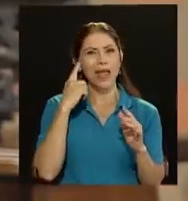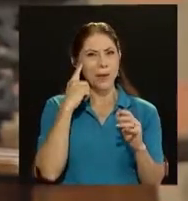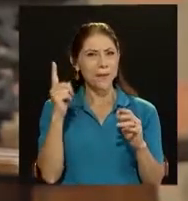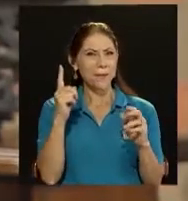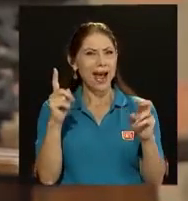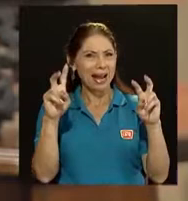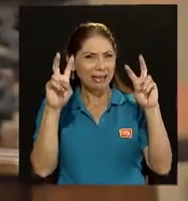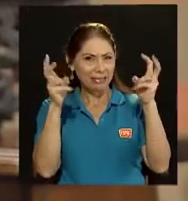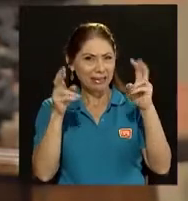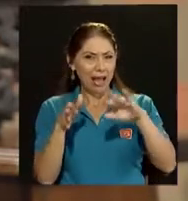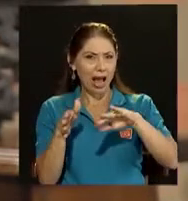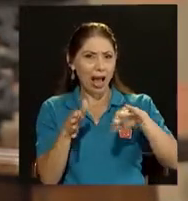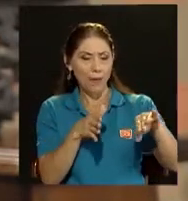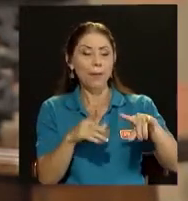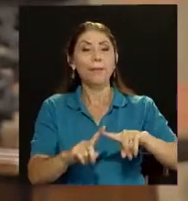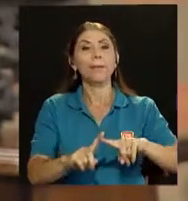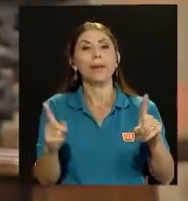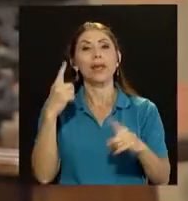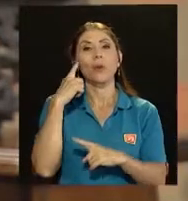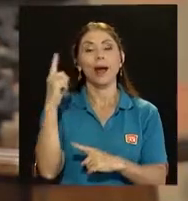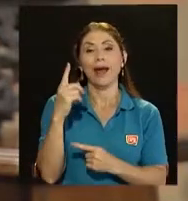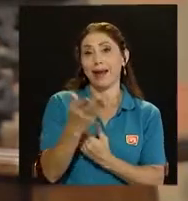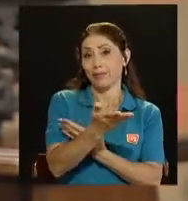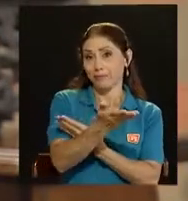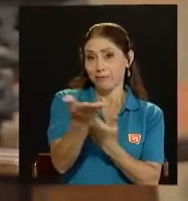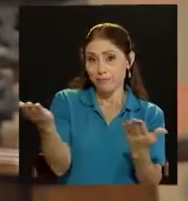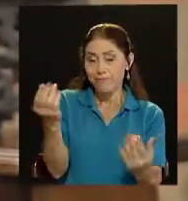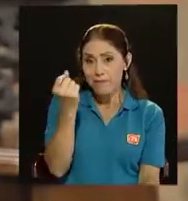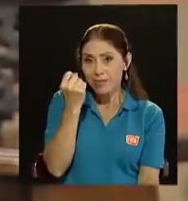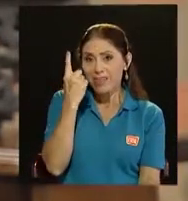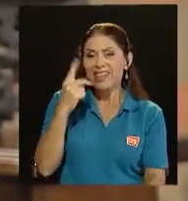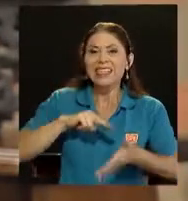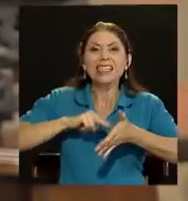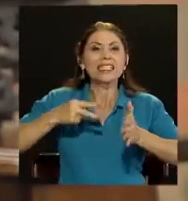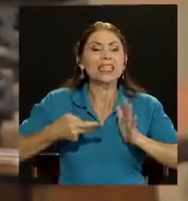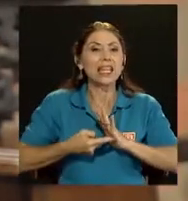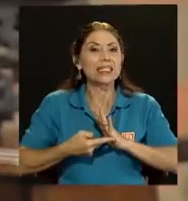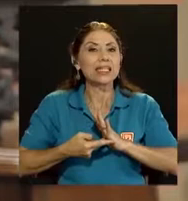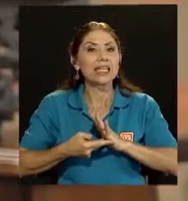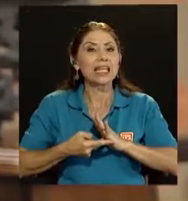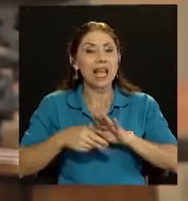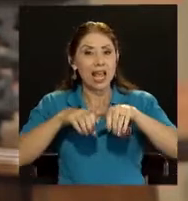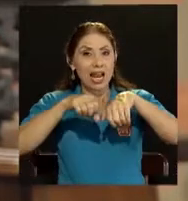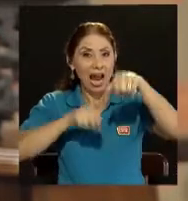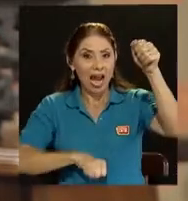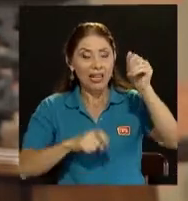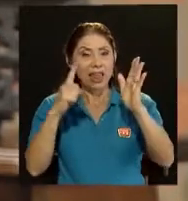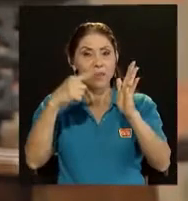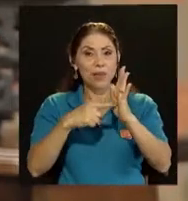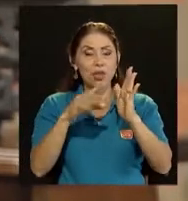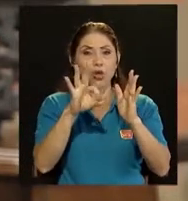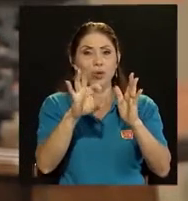a las amigas y amigos un nivel de dimensión de lo que quiere decir la carta de